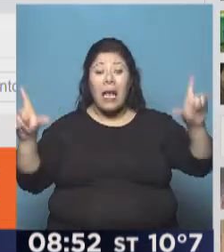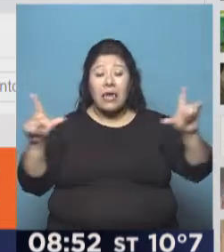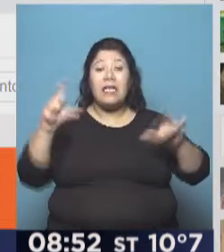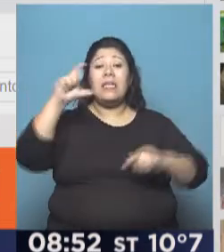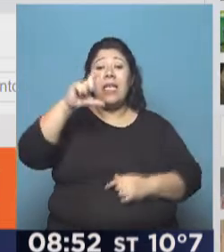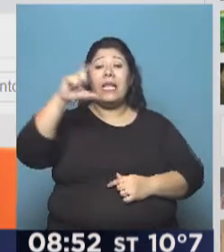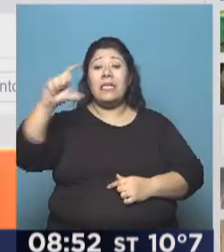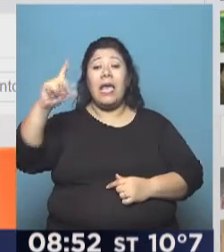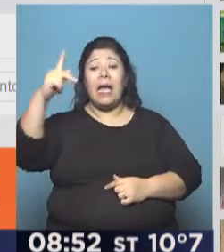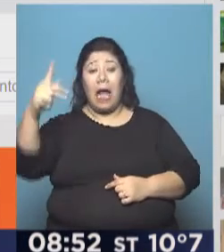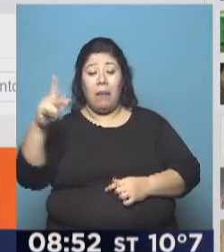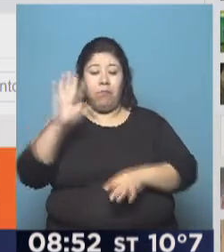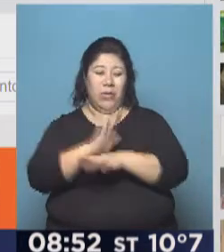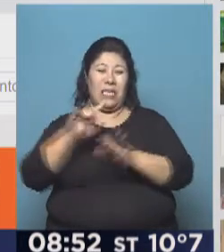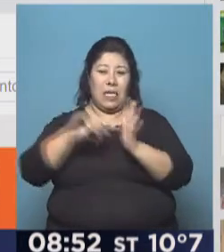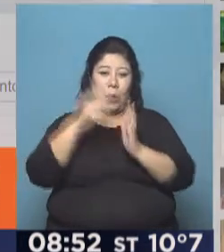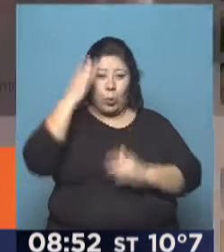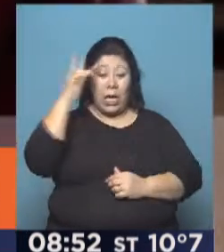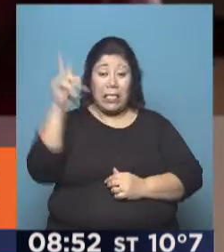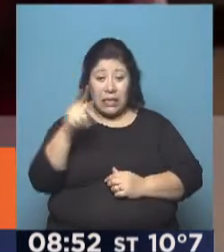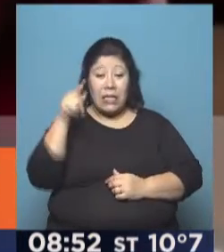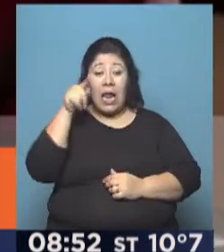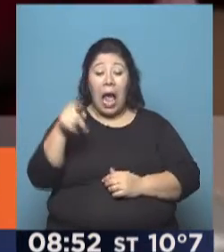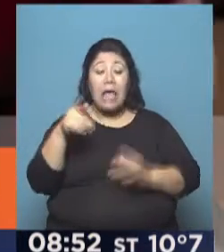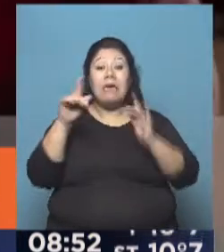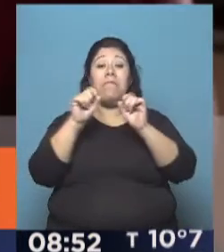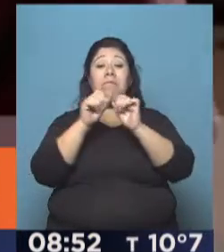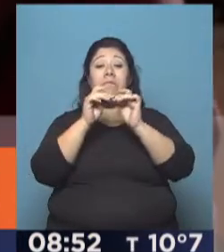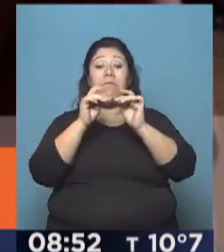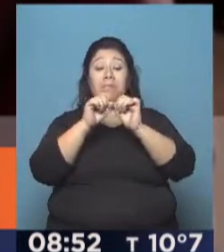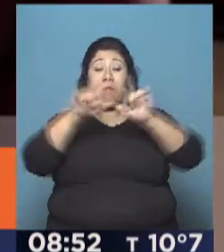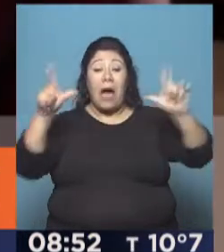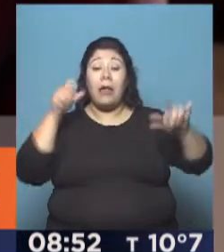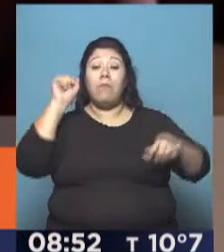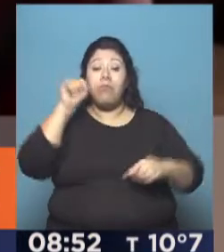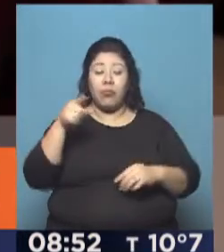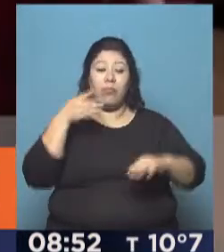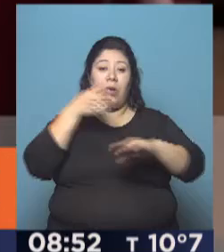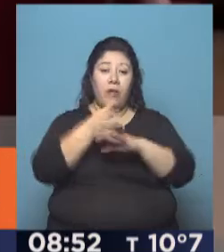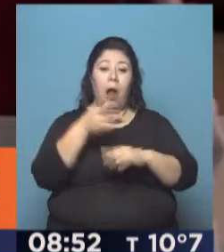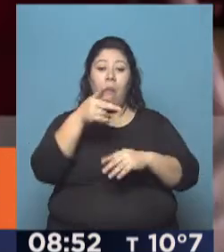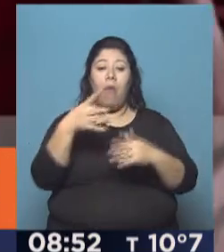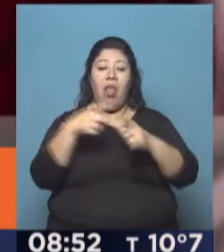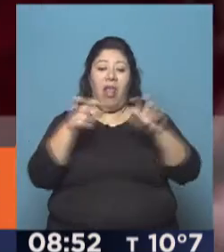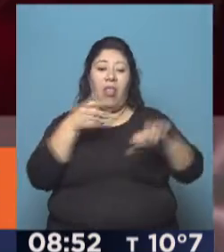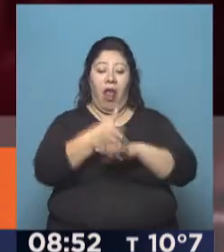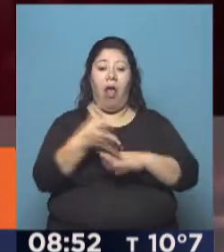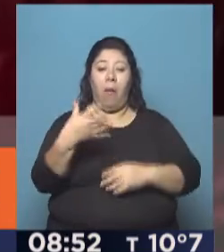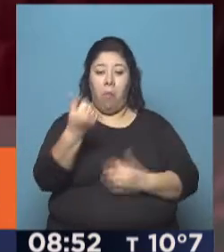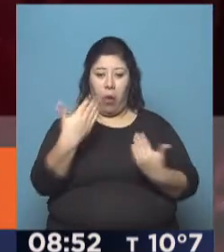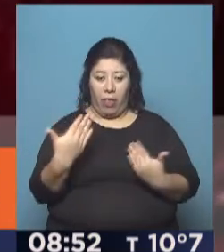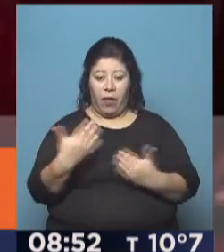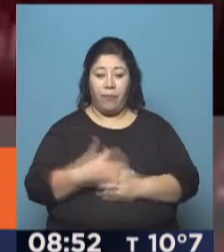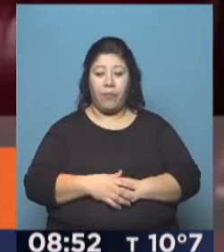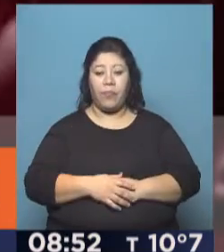CCK. Como les decía, New Tango de Astor Piazzolla se va a presentar por primera vez en la Argentina, recorriendo ese disco